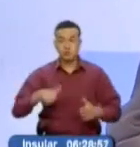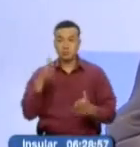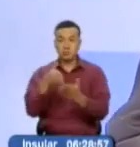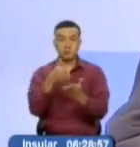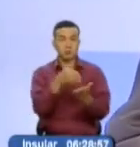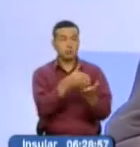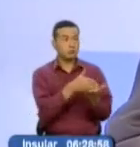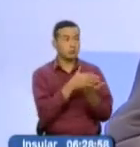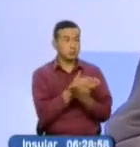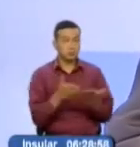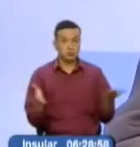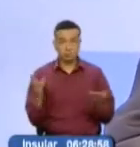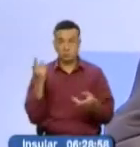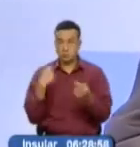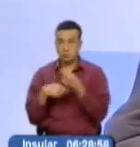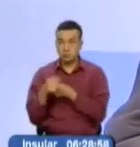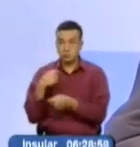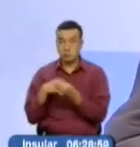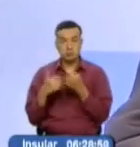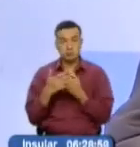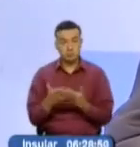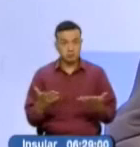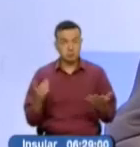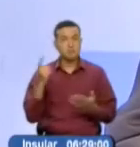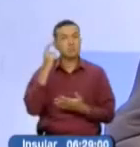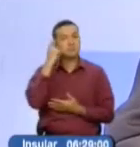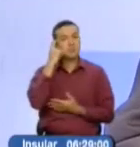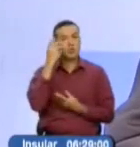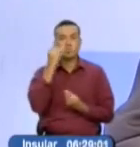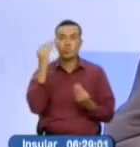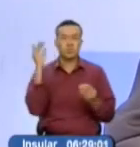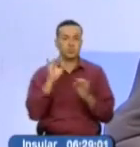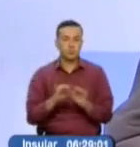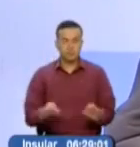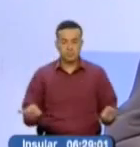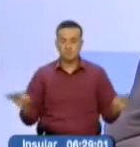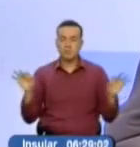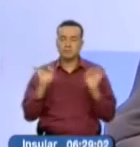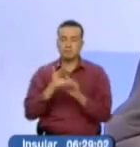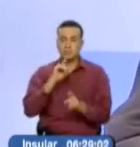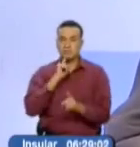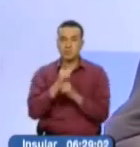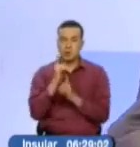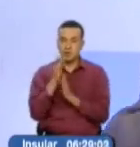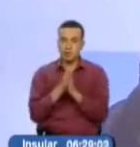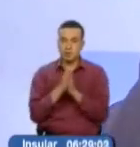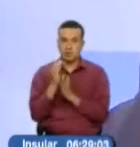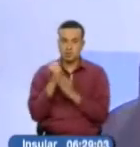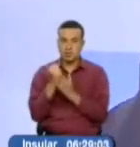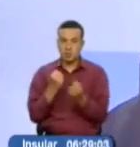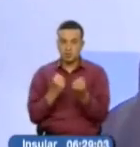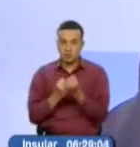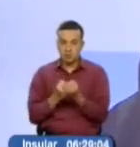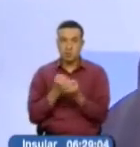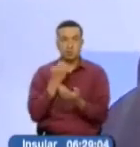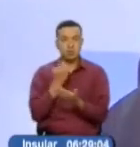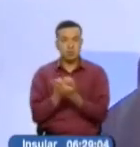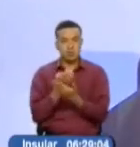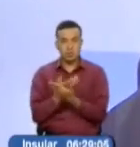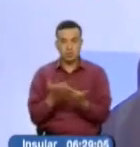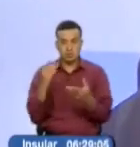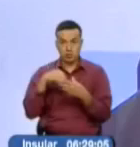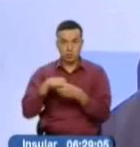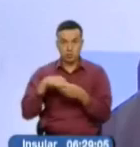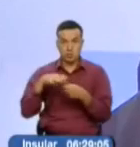a al mercado entonces Tenemos una gran ventaja que nos puede ayudar a crear una economía